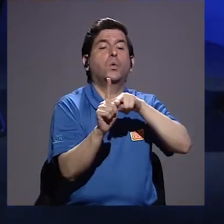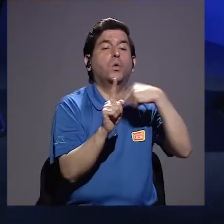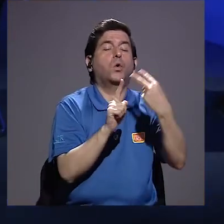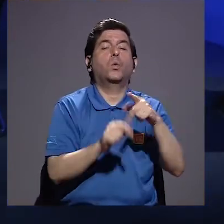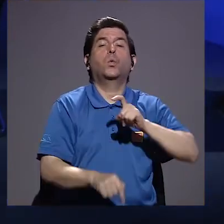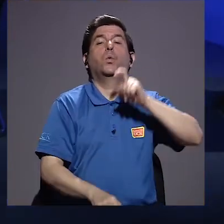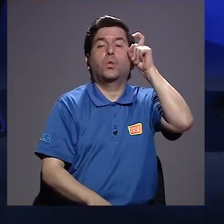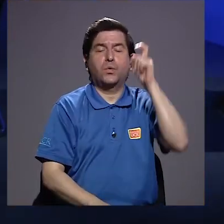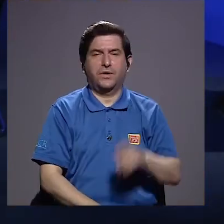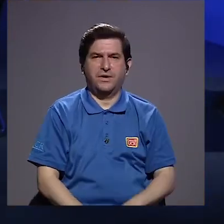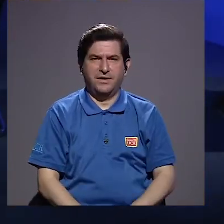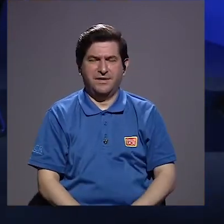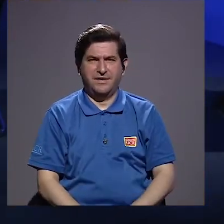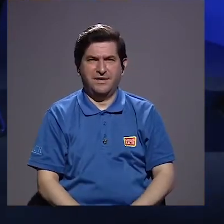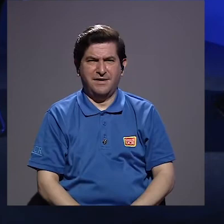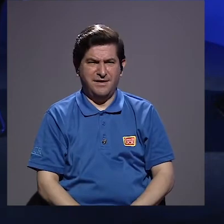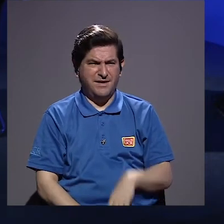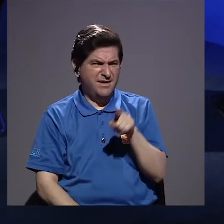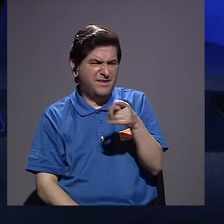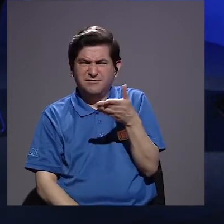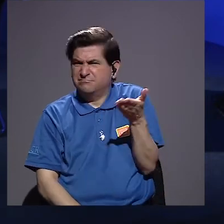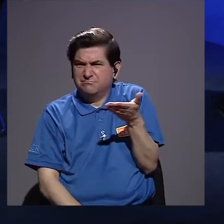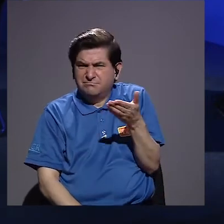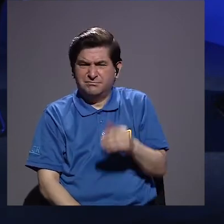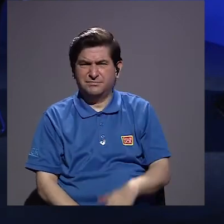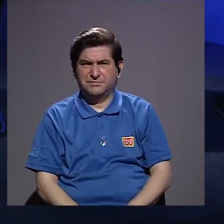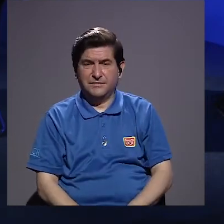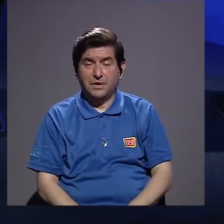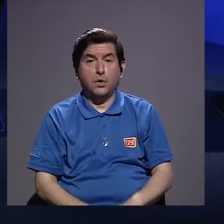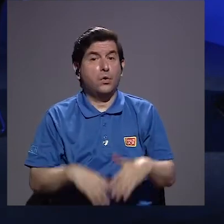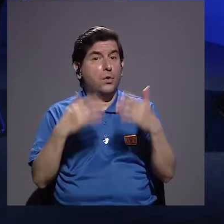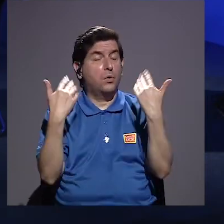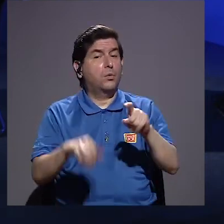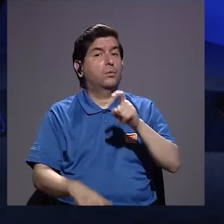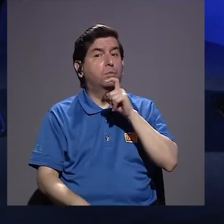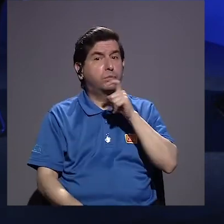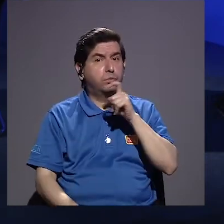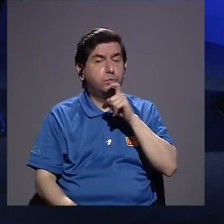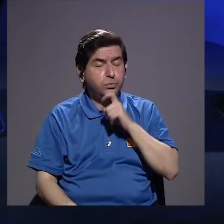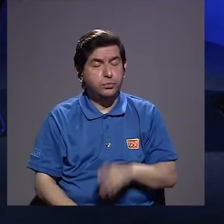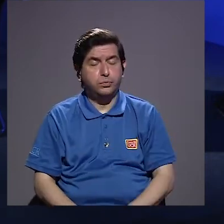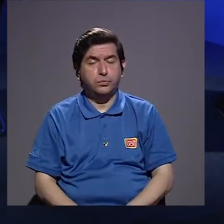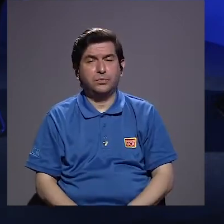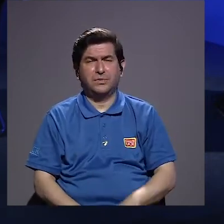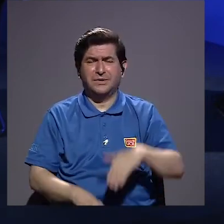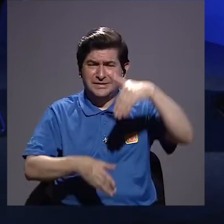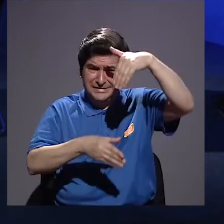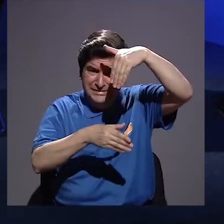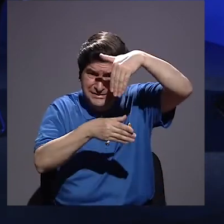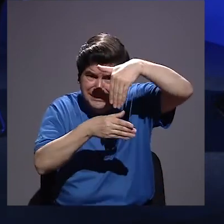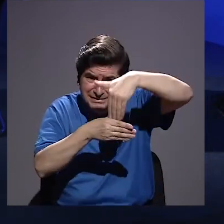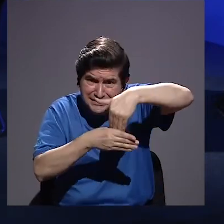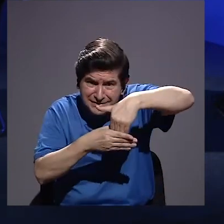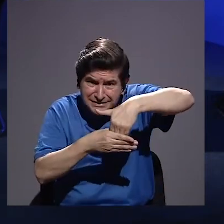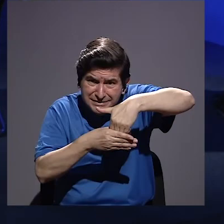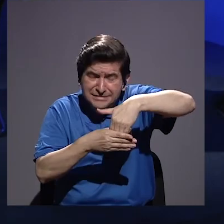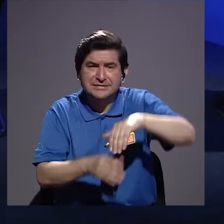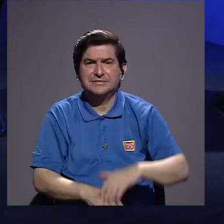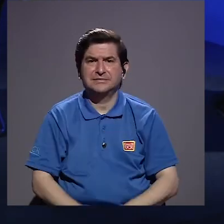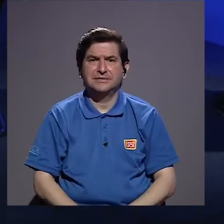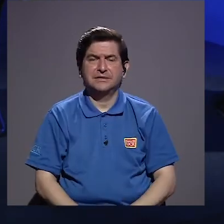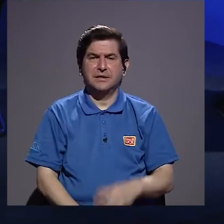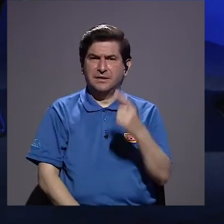género. La enseñanza del derecho con perspectiva de género, que ha costado tantísimo introducir